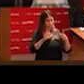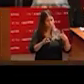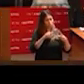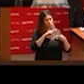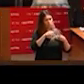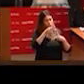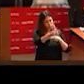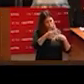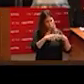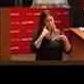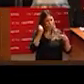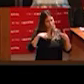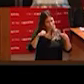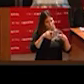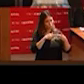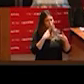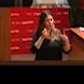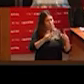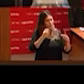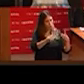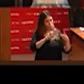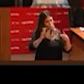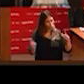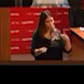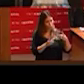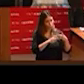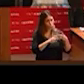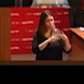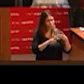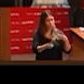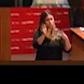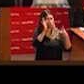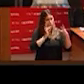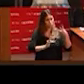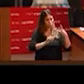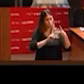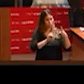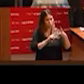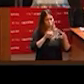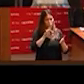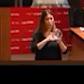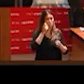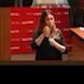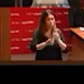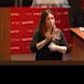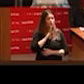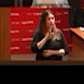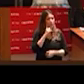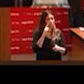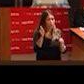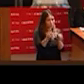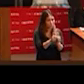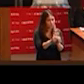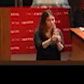y donde se han proporcionado los apoyos oportunos se procede a una retirada progresiva de esos